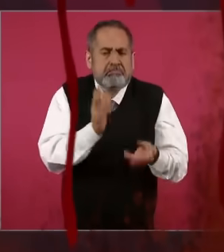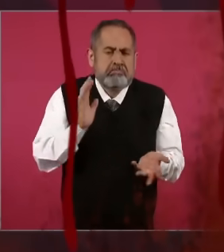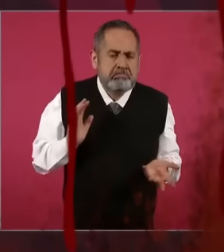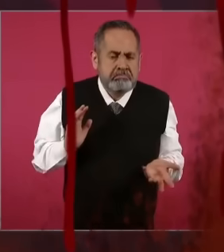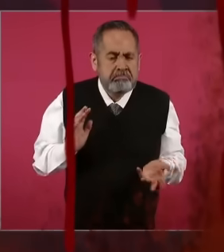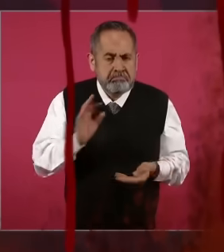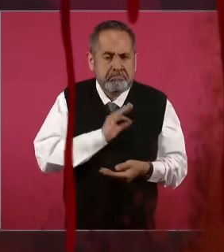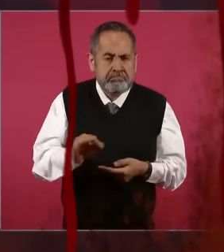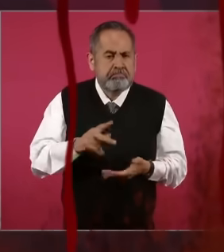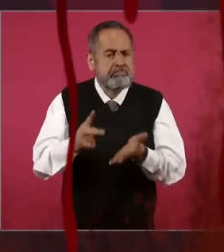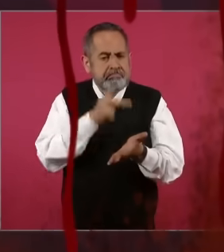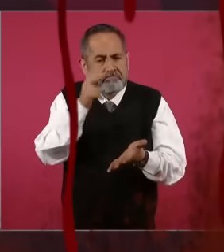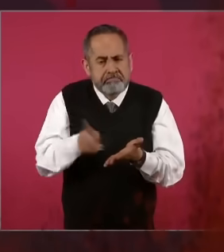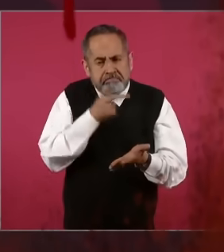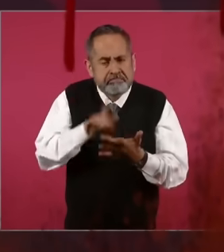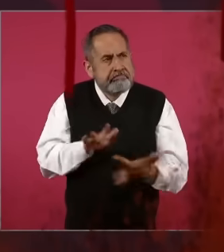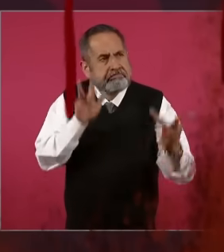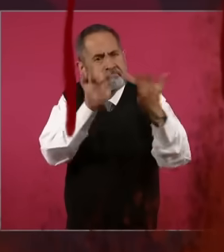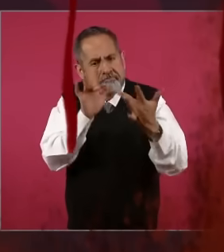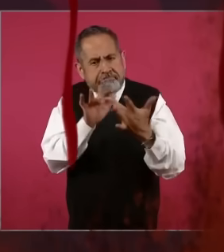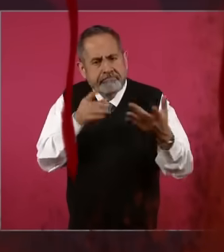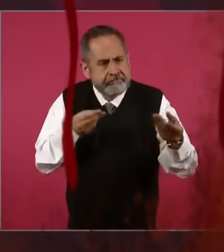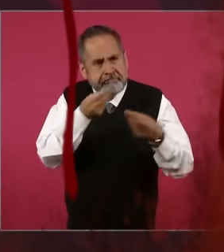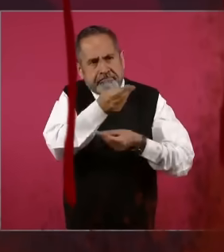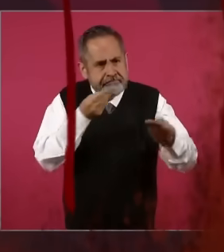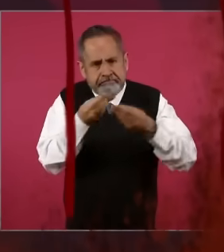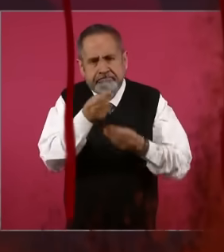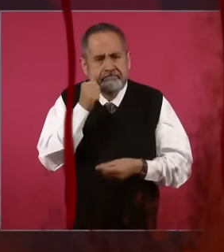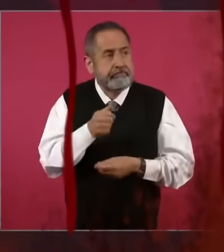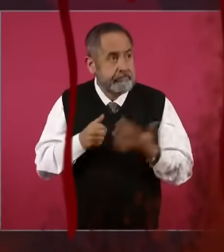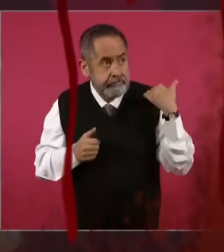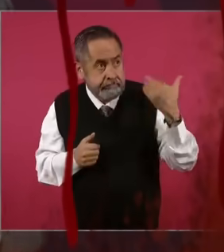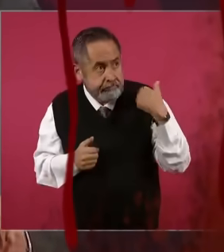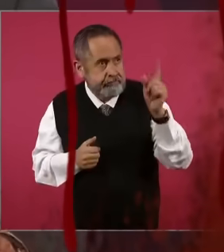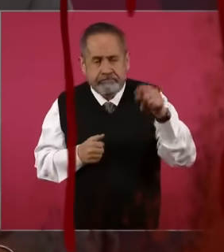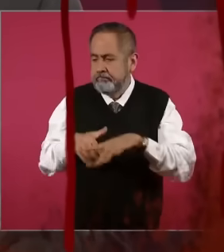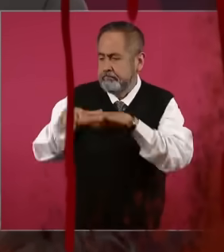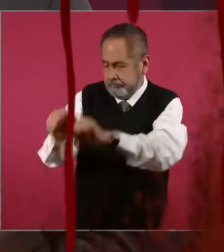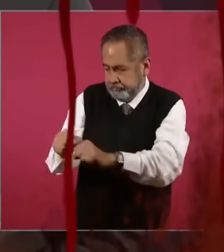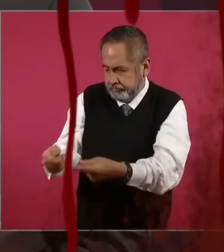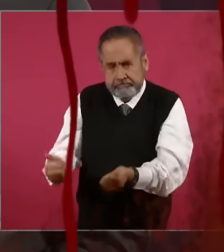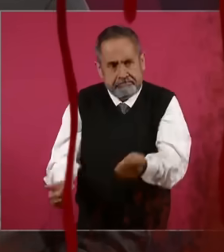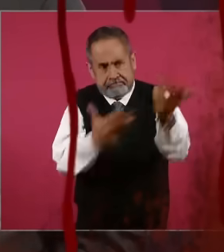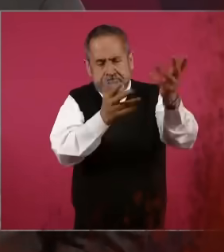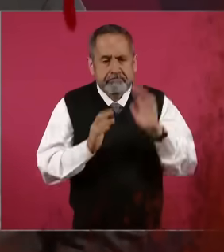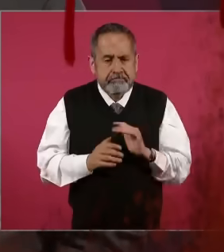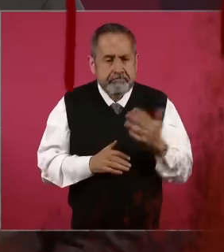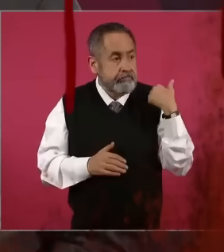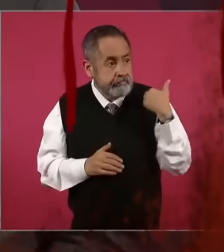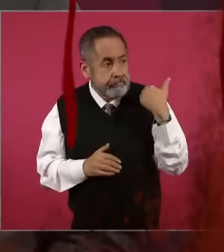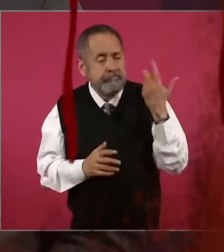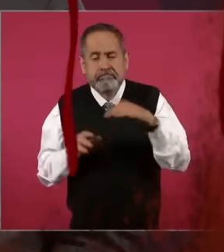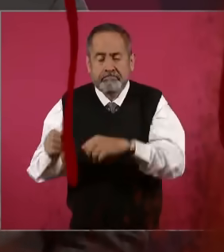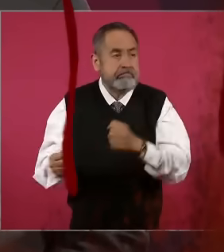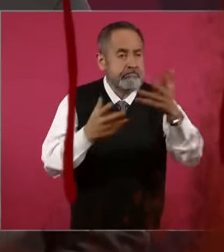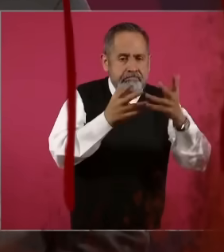Sí, o sea, como por qué hace tanta puntualización en eso. ¿Para quién es el